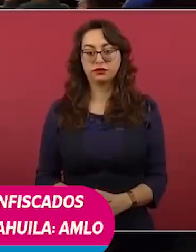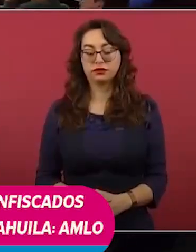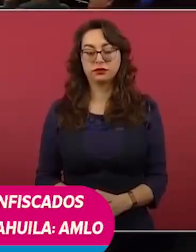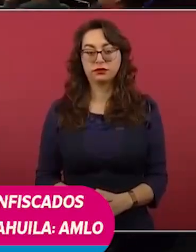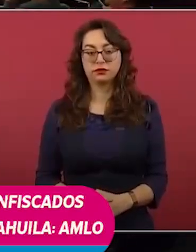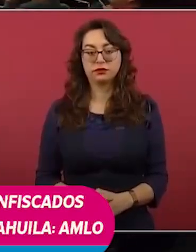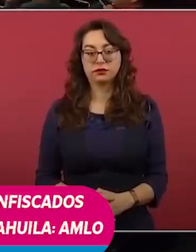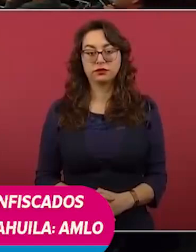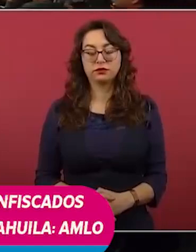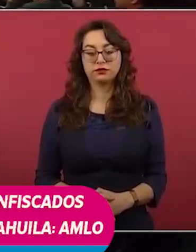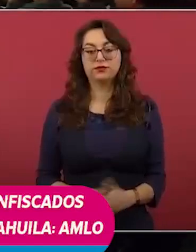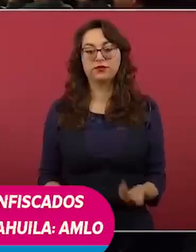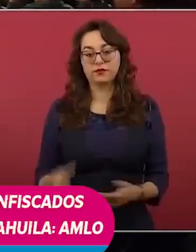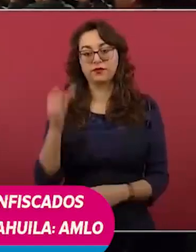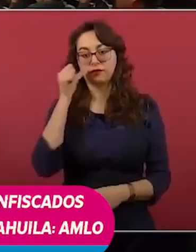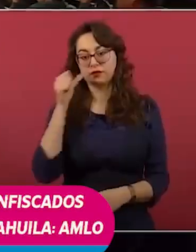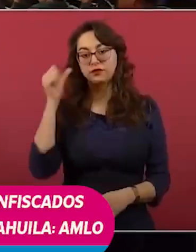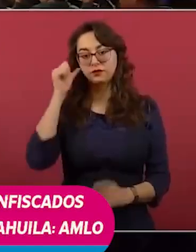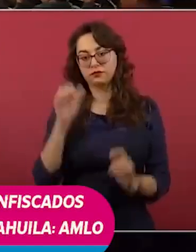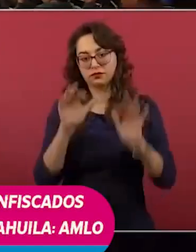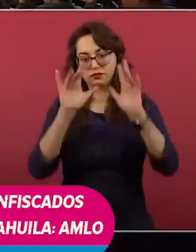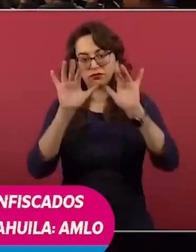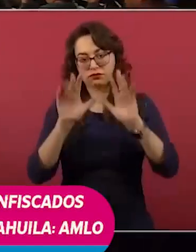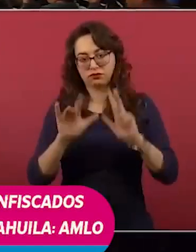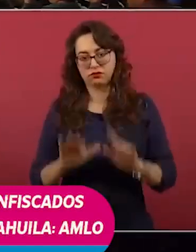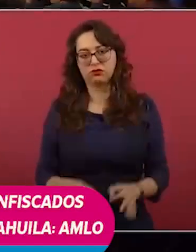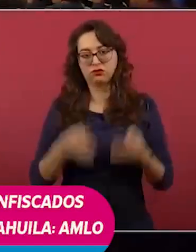ya el documento formal